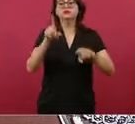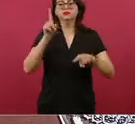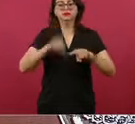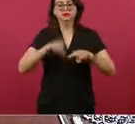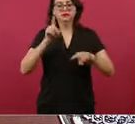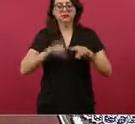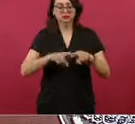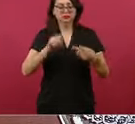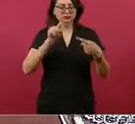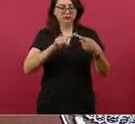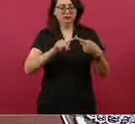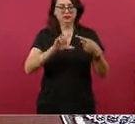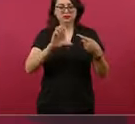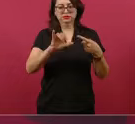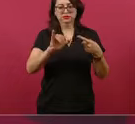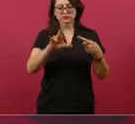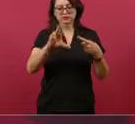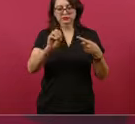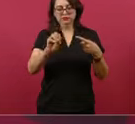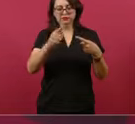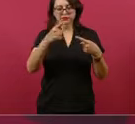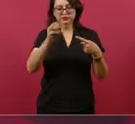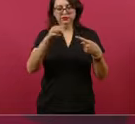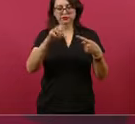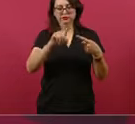Ciro Gómez Leyva,